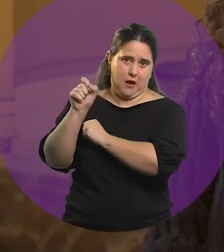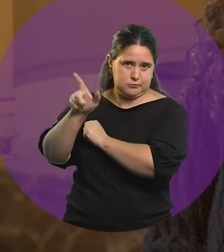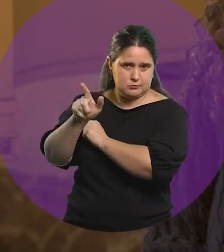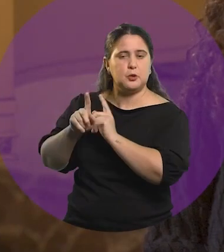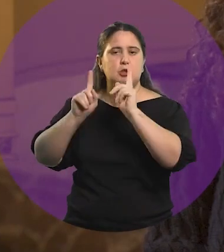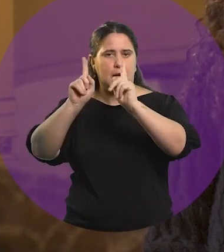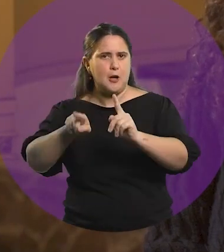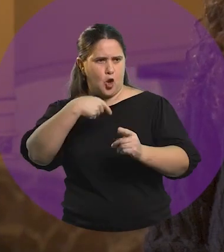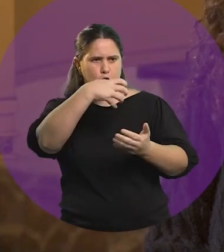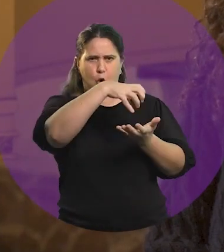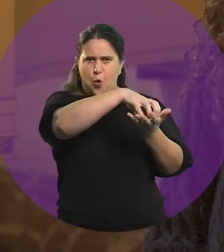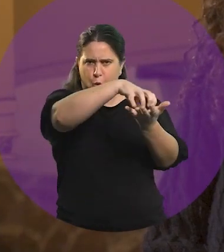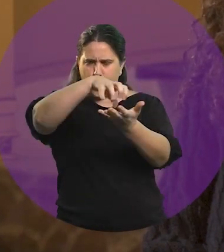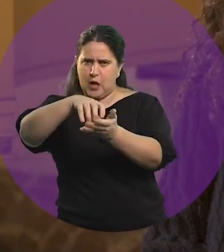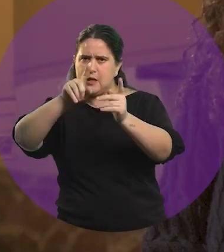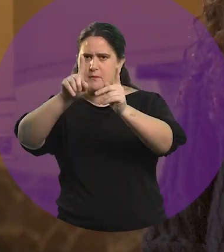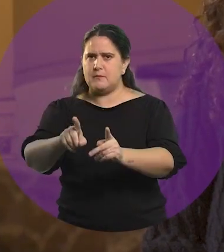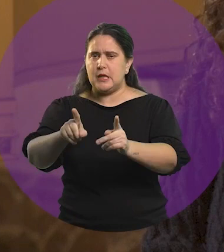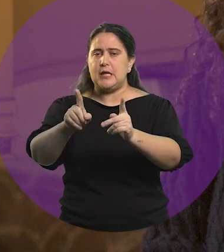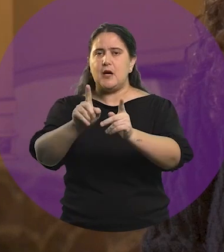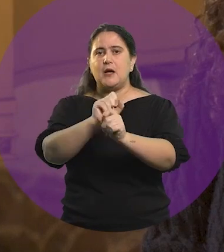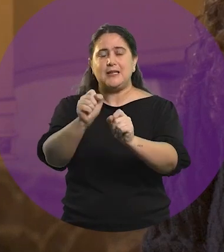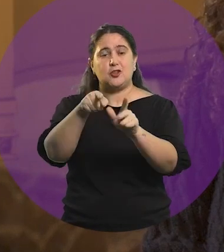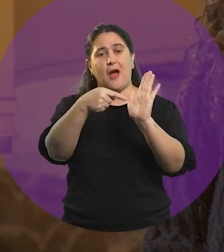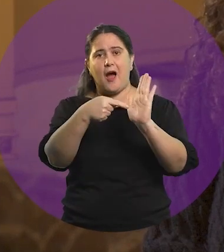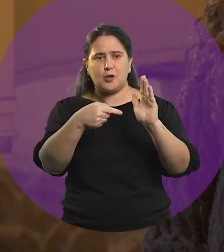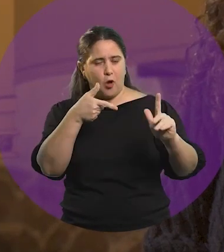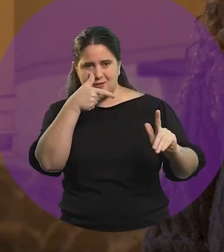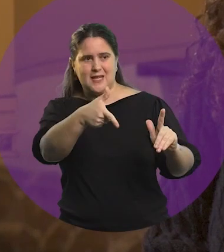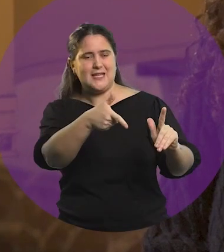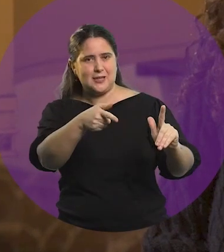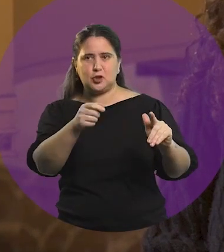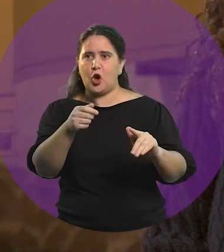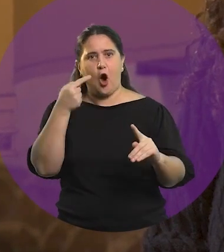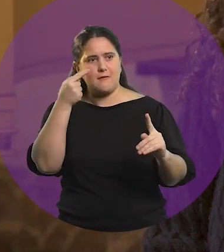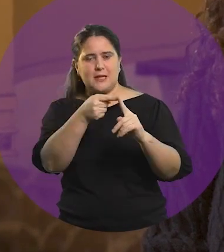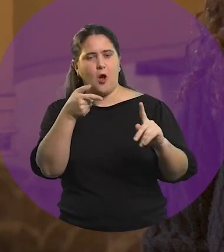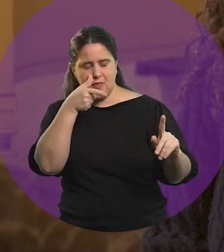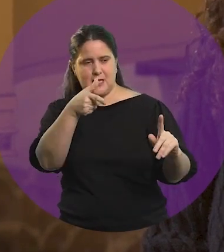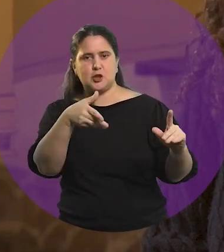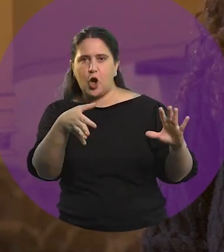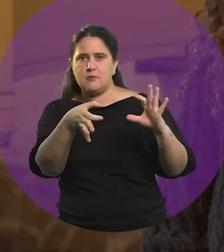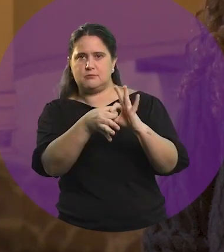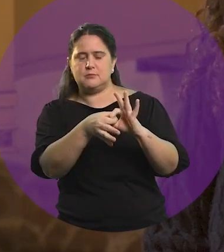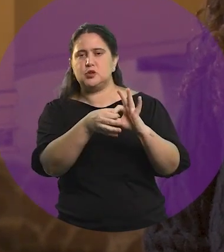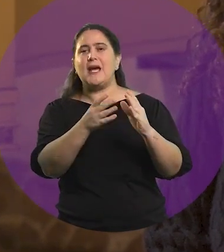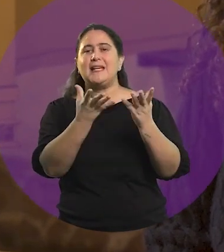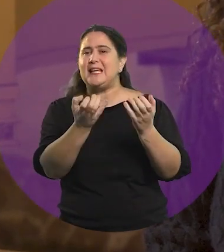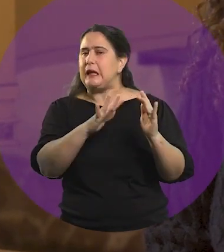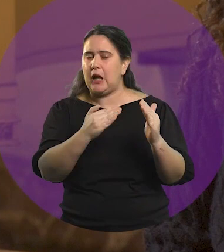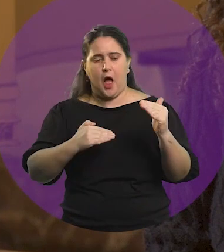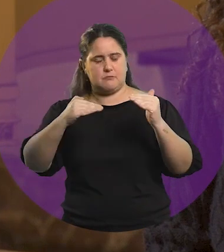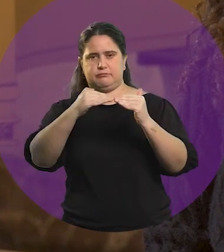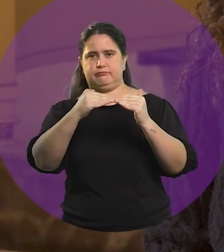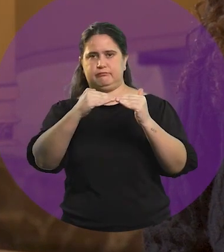Ceibal, pero también para otras instituciones que tenga, esto que sea ahí, una relación directa con el objetivo a medir. Lo que queremos es disminuir la brecha,